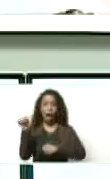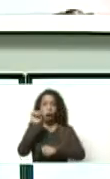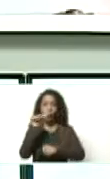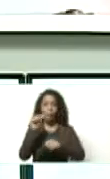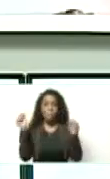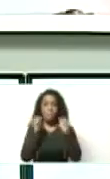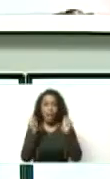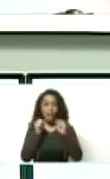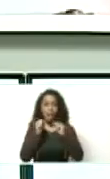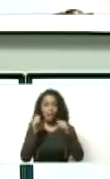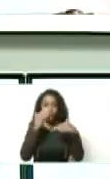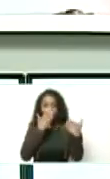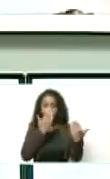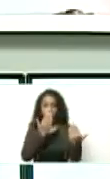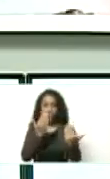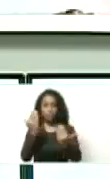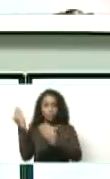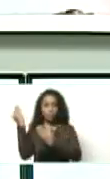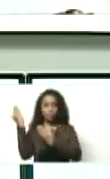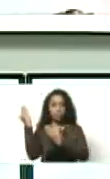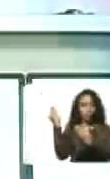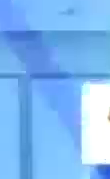Mérida, Mérida, Mérida.